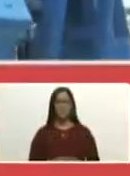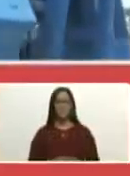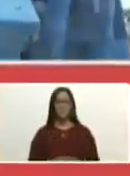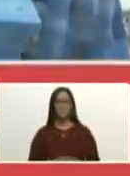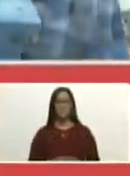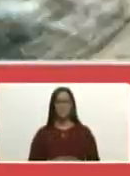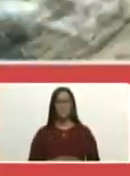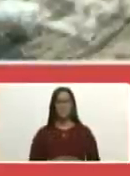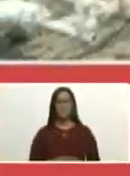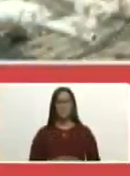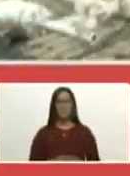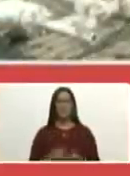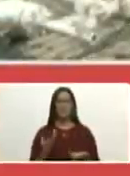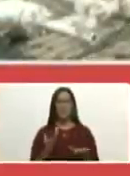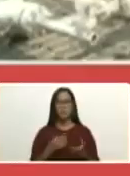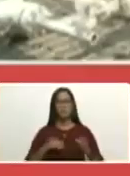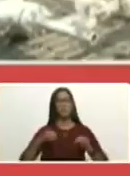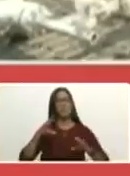Es un experimento,